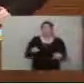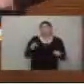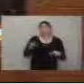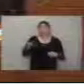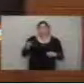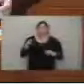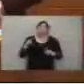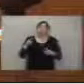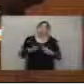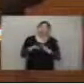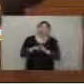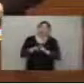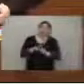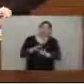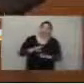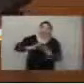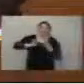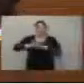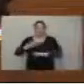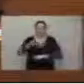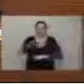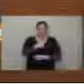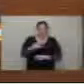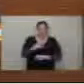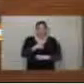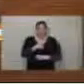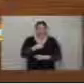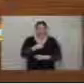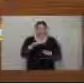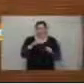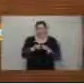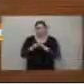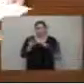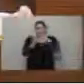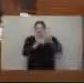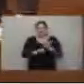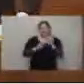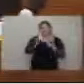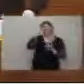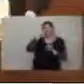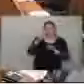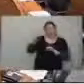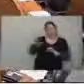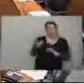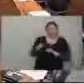ponerse la camiseta verde de defensa de la escuela rural, que no se lo cree ni usted. Muchas gracias.